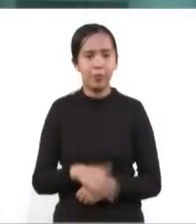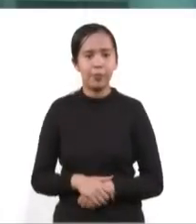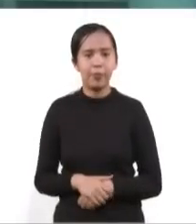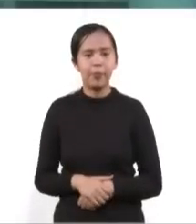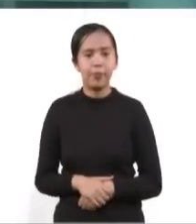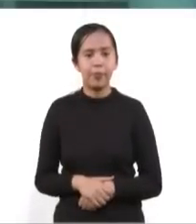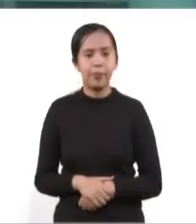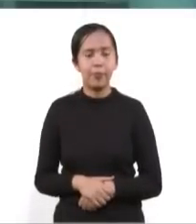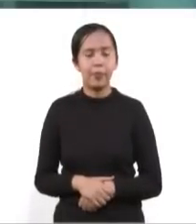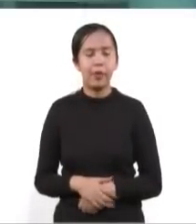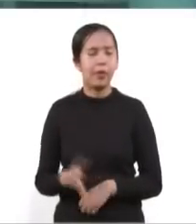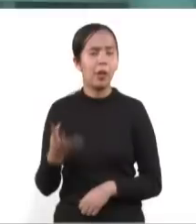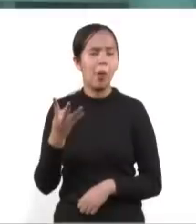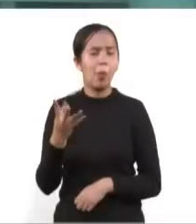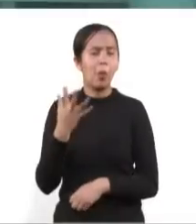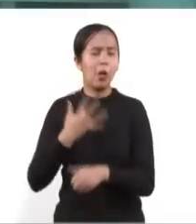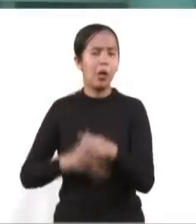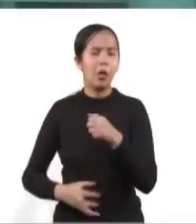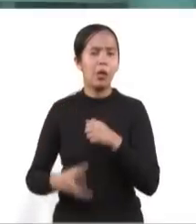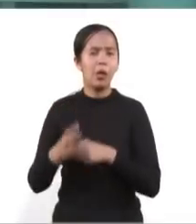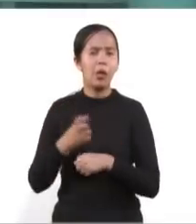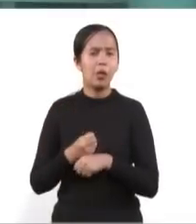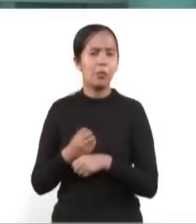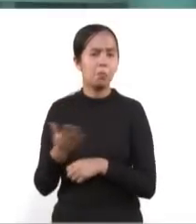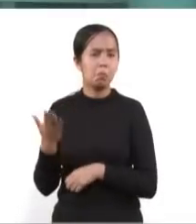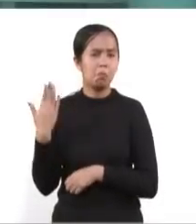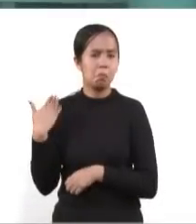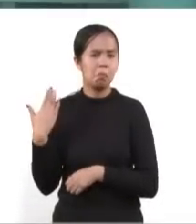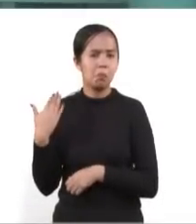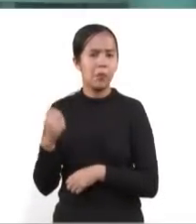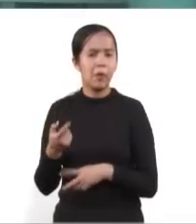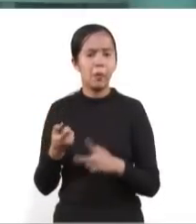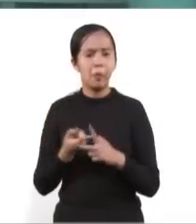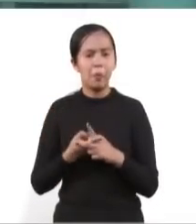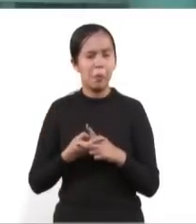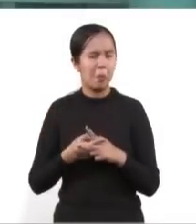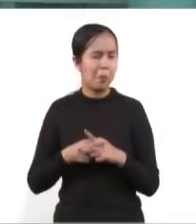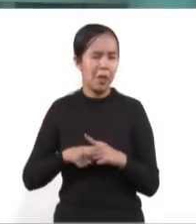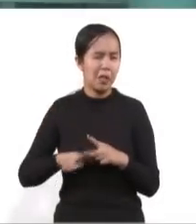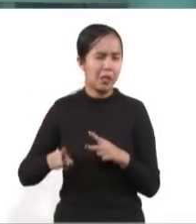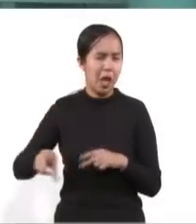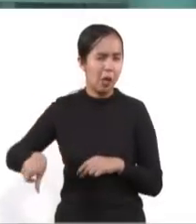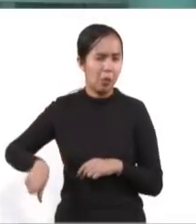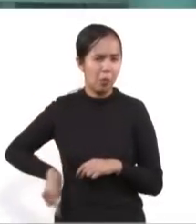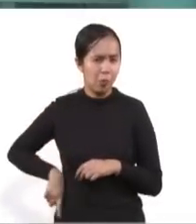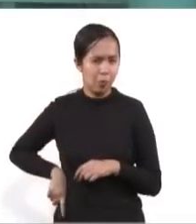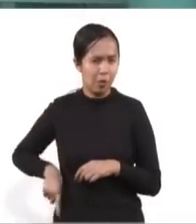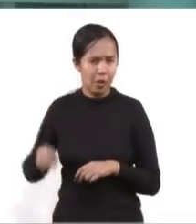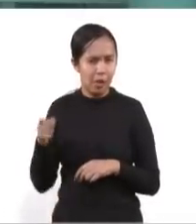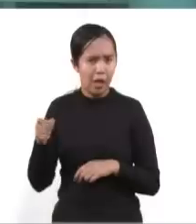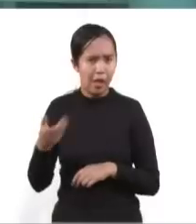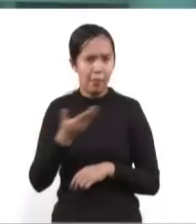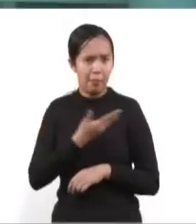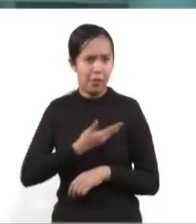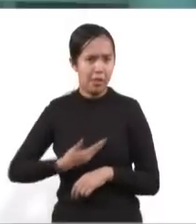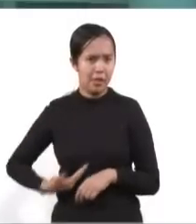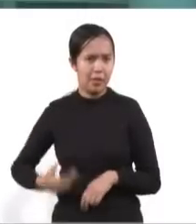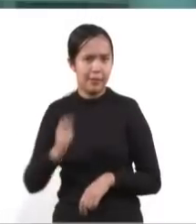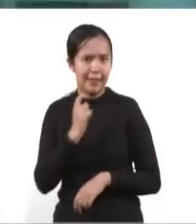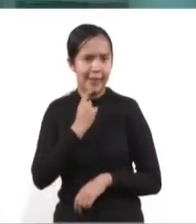Hace ya casi 4 años, recién iniciado este gobierno del presidente López